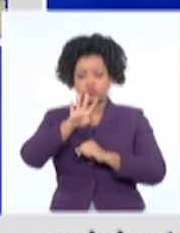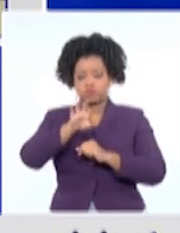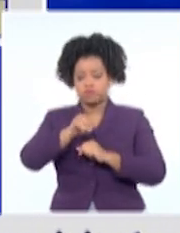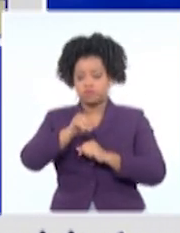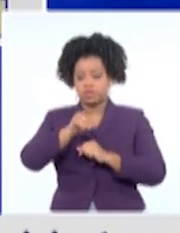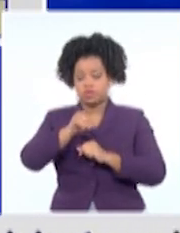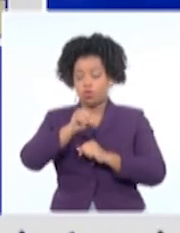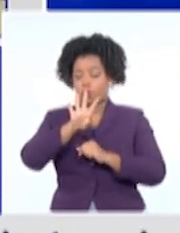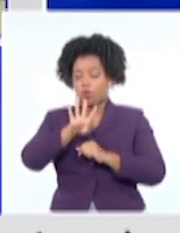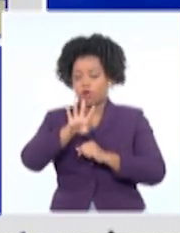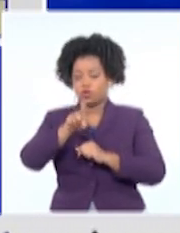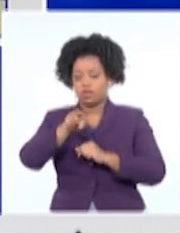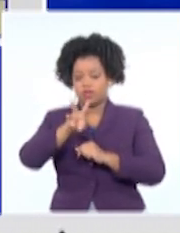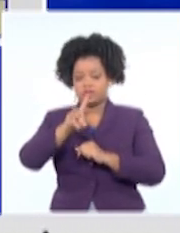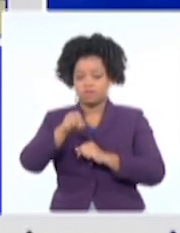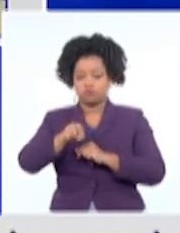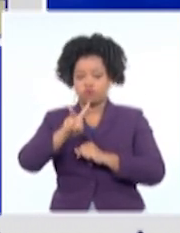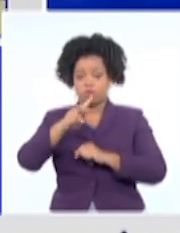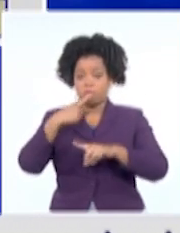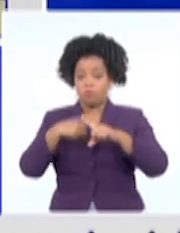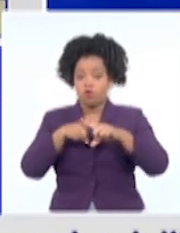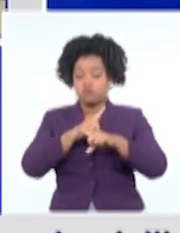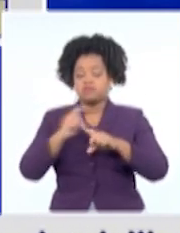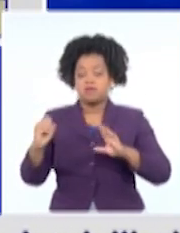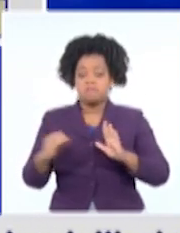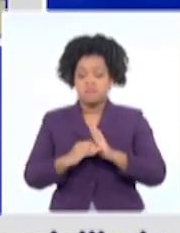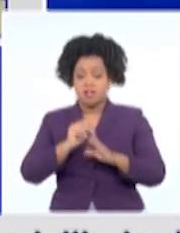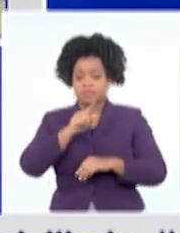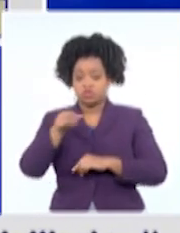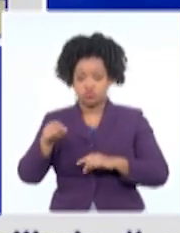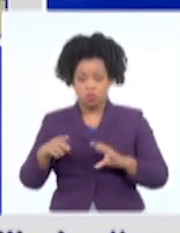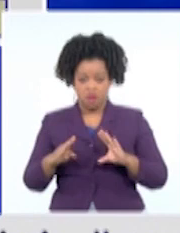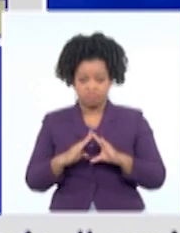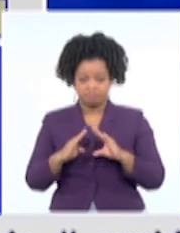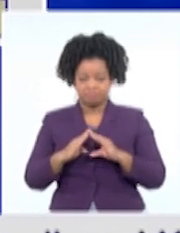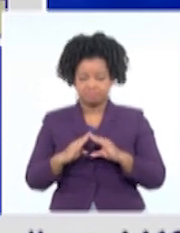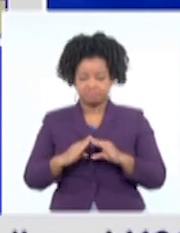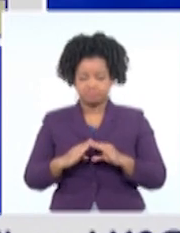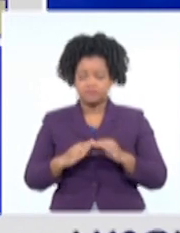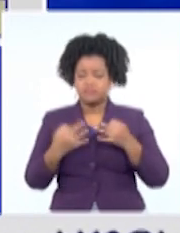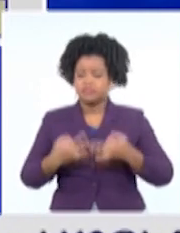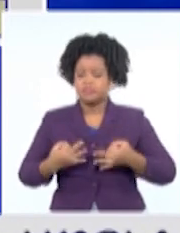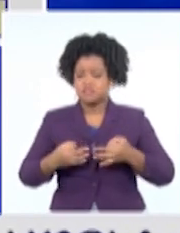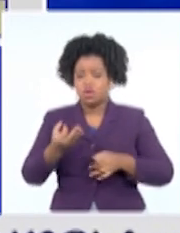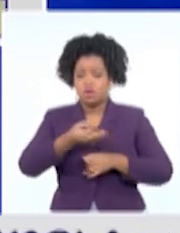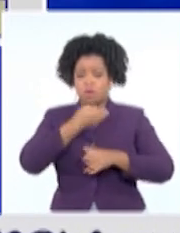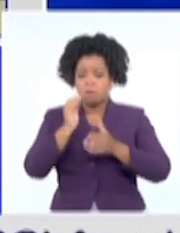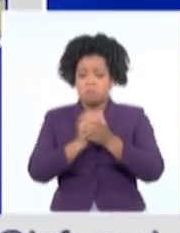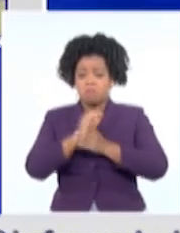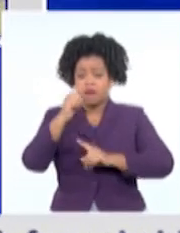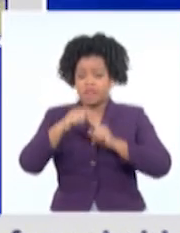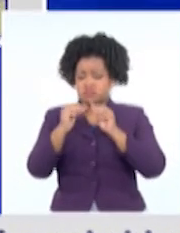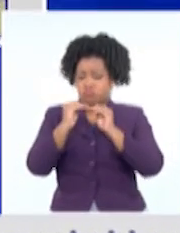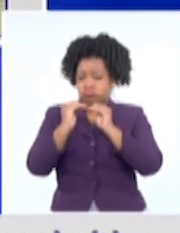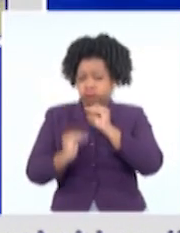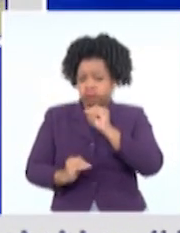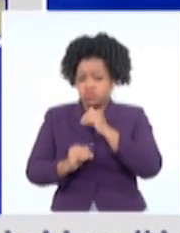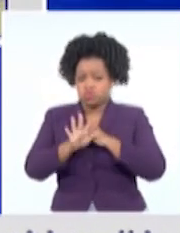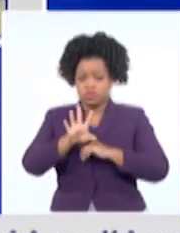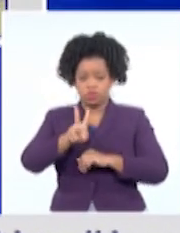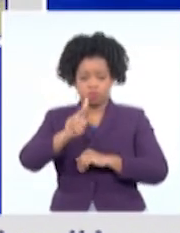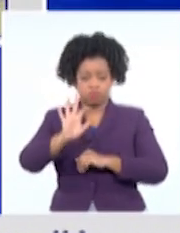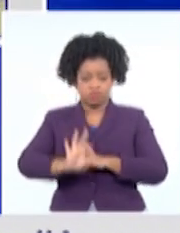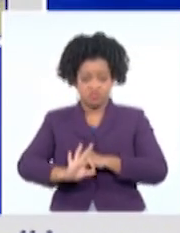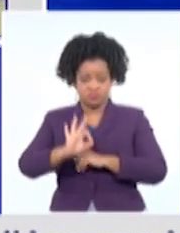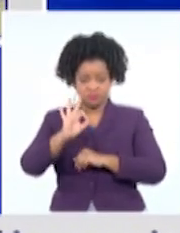413,2 por 100.000 habitantes. Y siempre resaltamos Matanzas ya con una tasa de 52, inferior